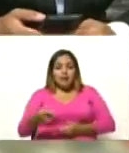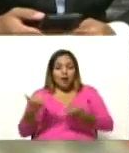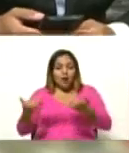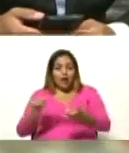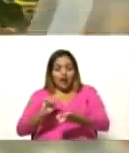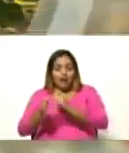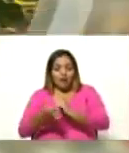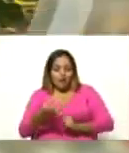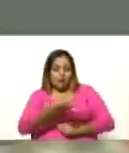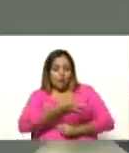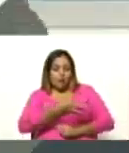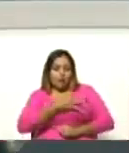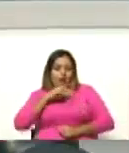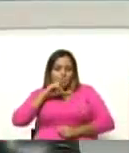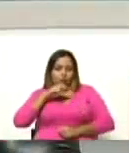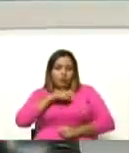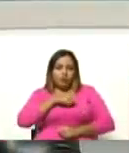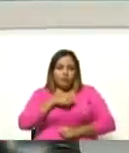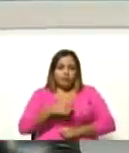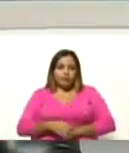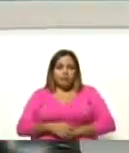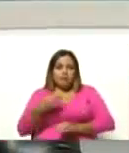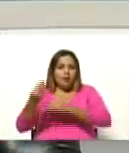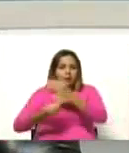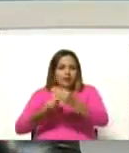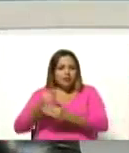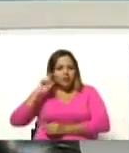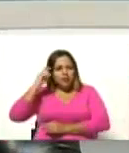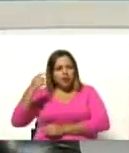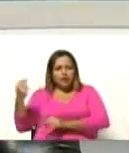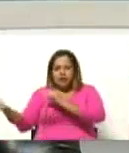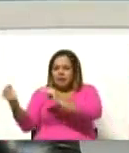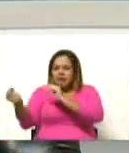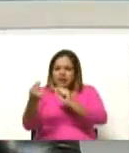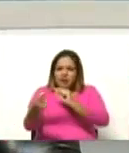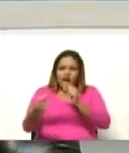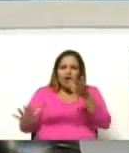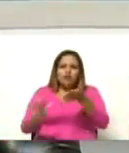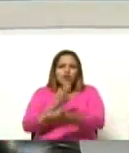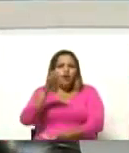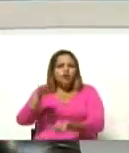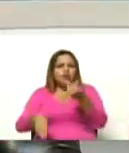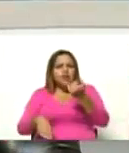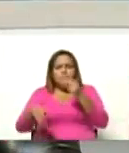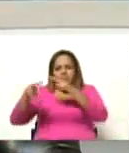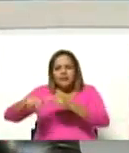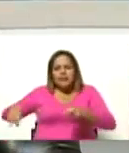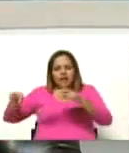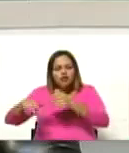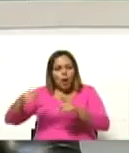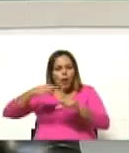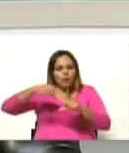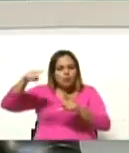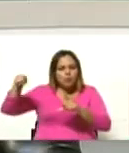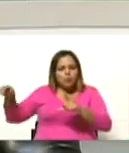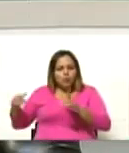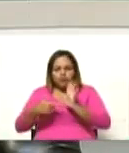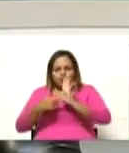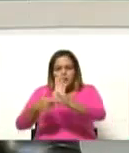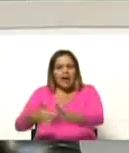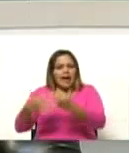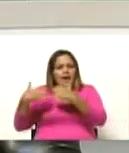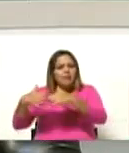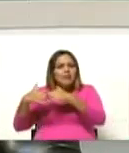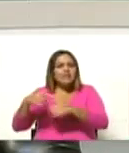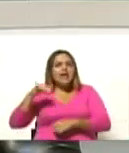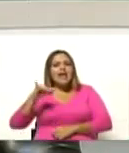porque ya se están agotando, vamos a hacerle la mención de que estamos hablando a propósito del último estudio Monitor País disponible de la empresa Interlace, con